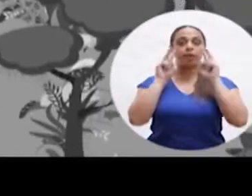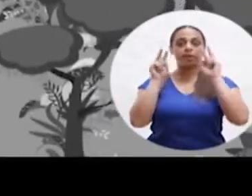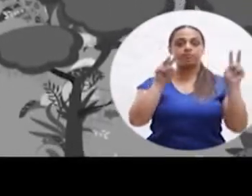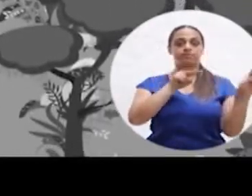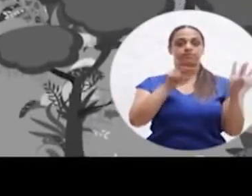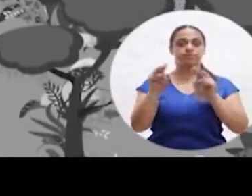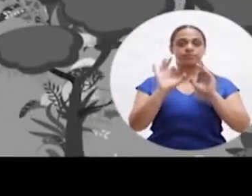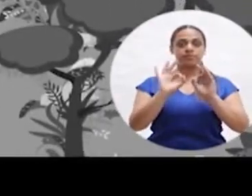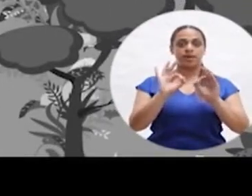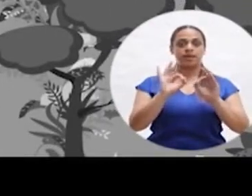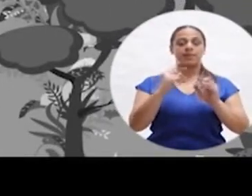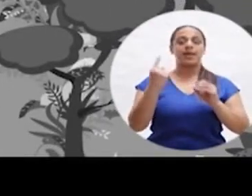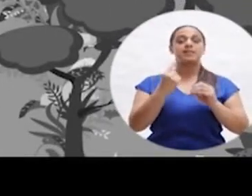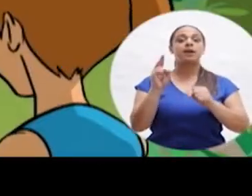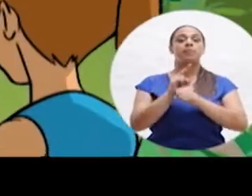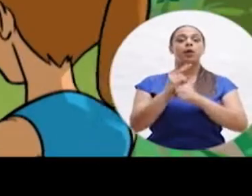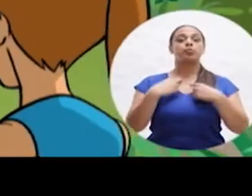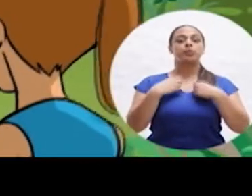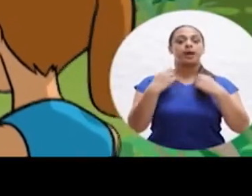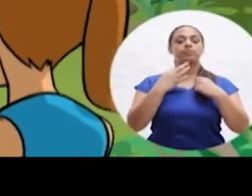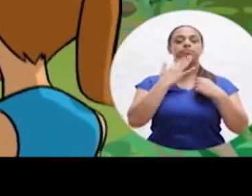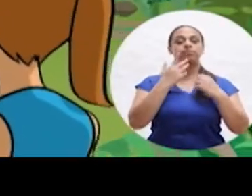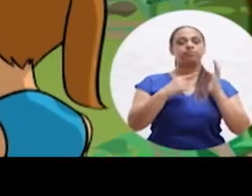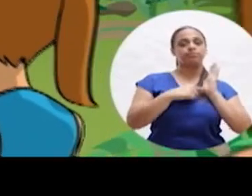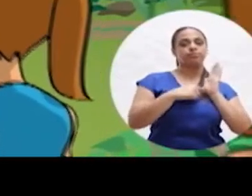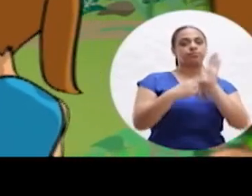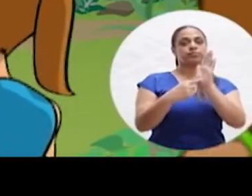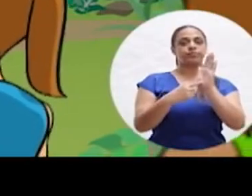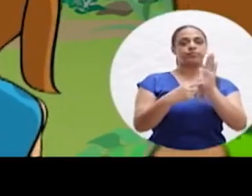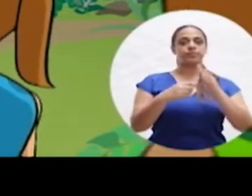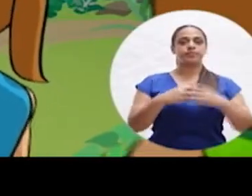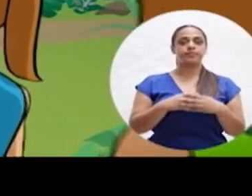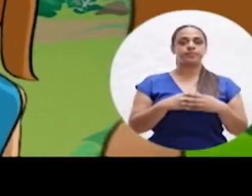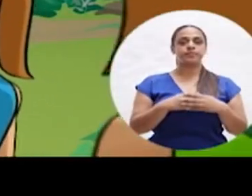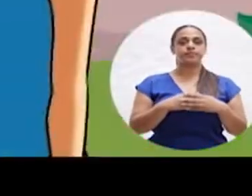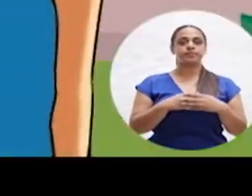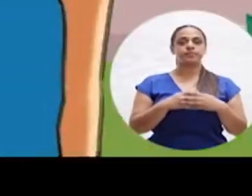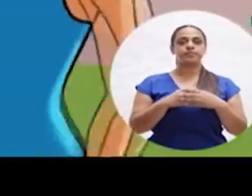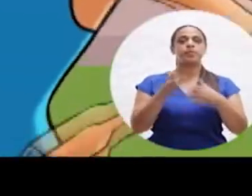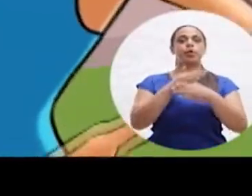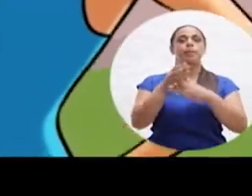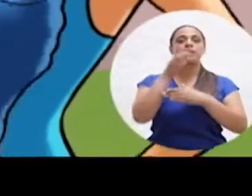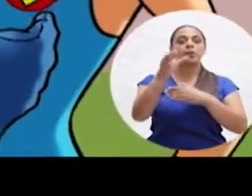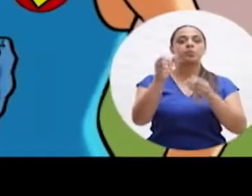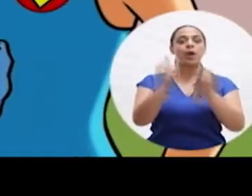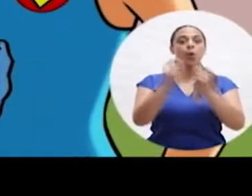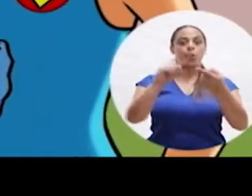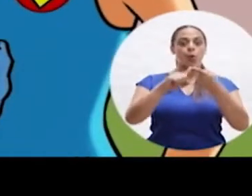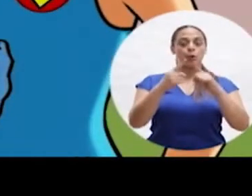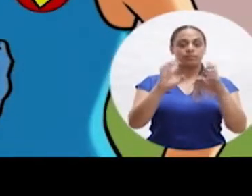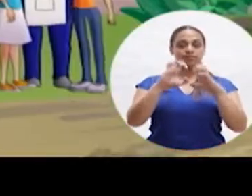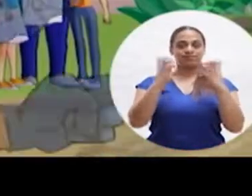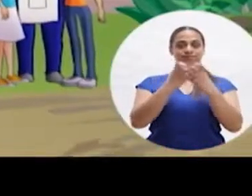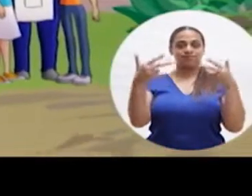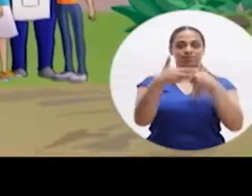rectas y buena visibilidad a ambos lados. Siempre usar ropa vistosa y, de ser posible, objetos reflectivos. Compartí este consejo con tus